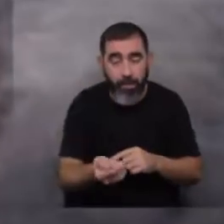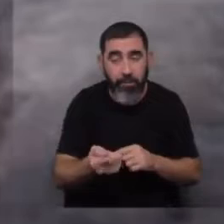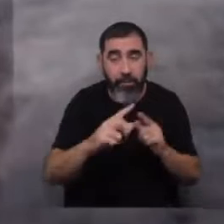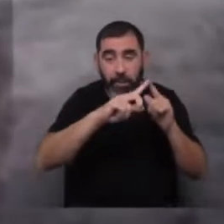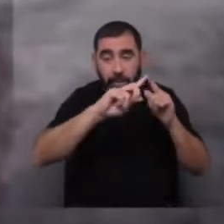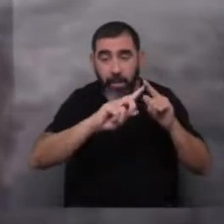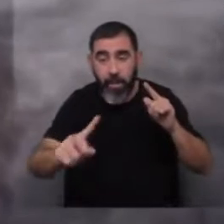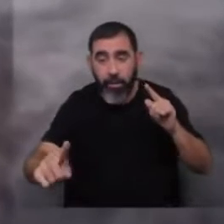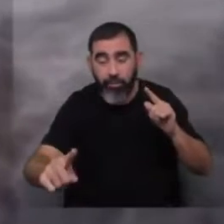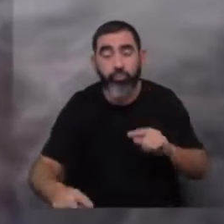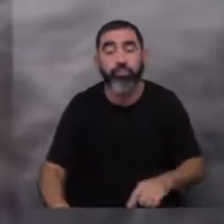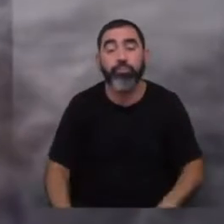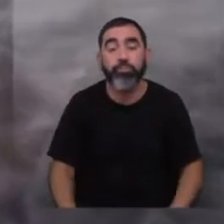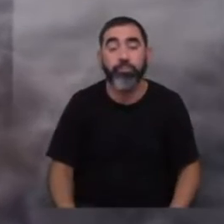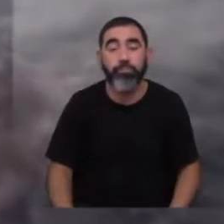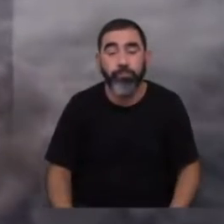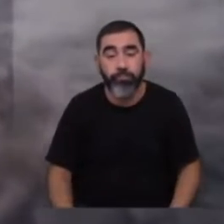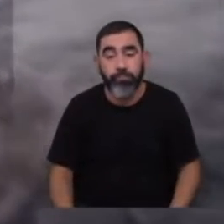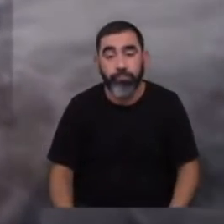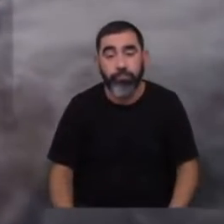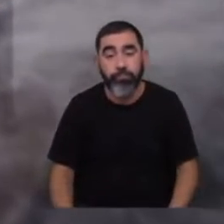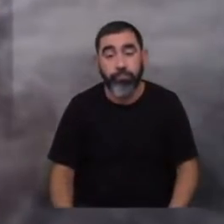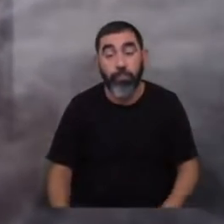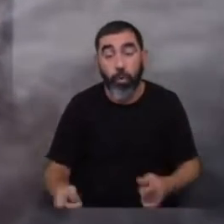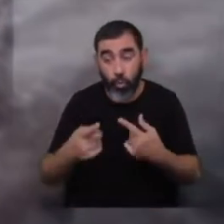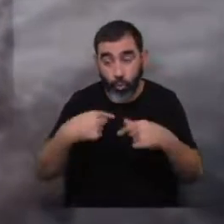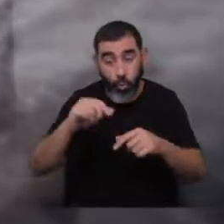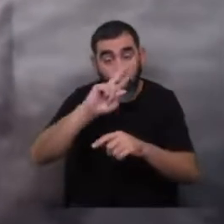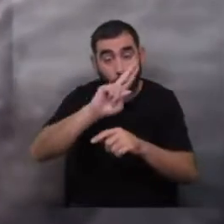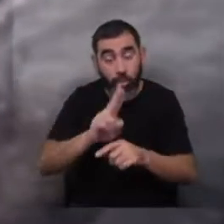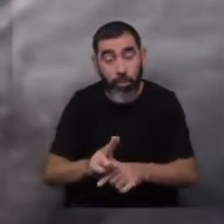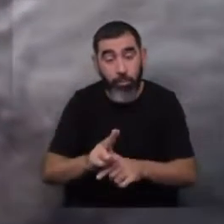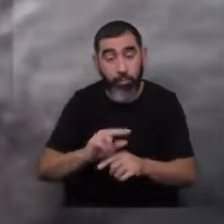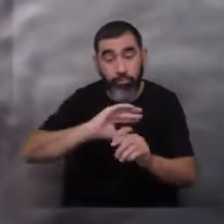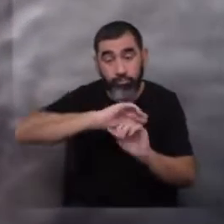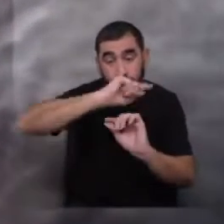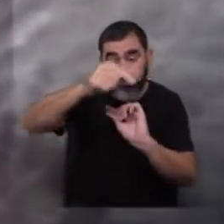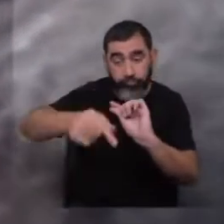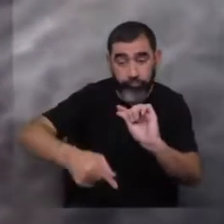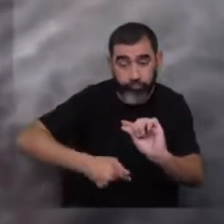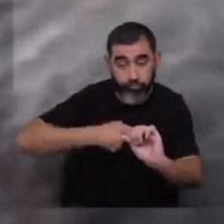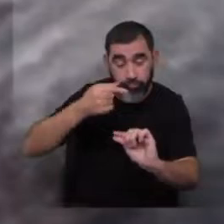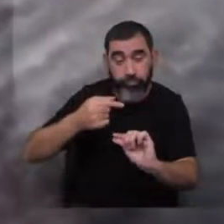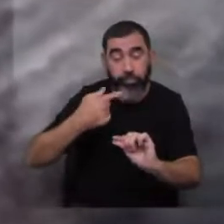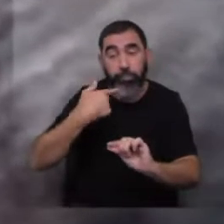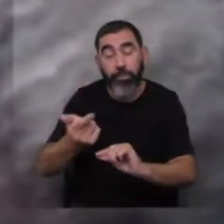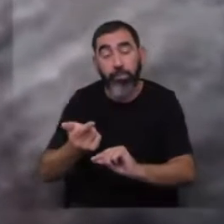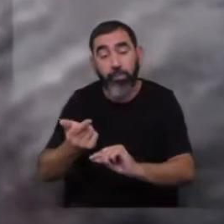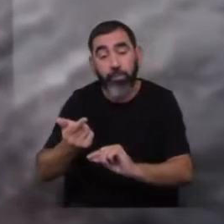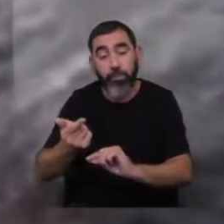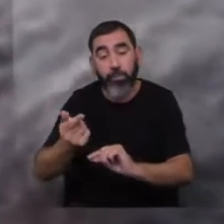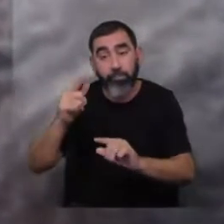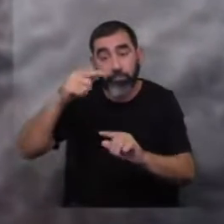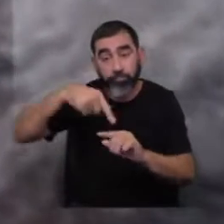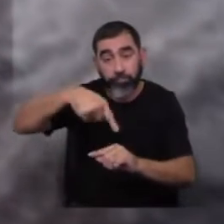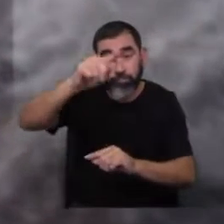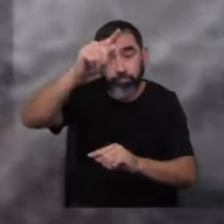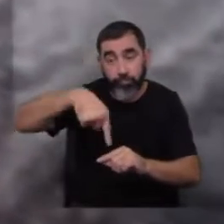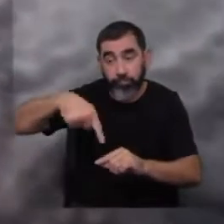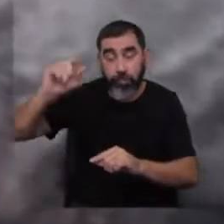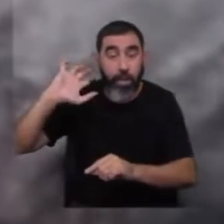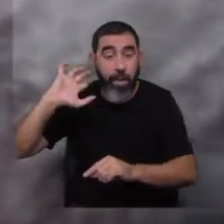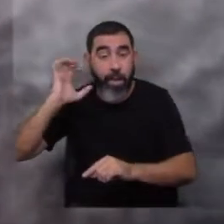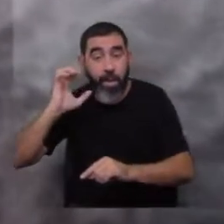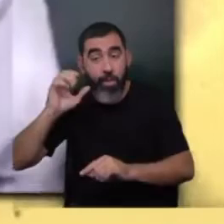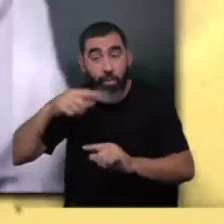la alta atmósfera, y nosotros utilizamos la alta atmósfera ya sea para el rebote de radio, o